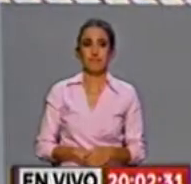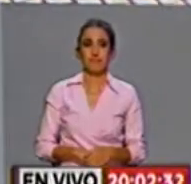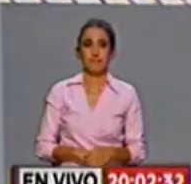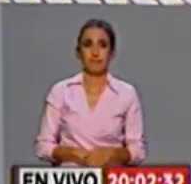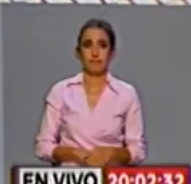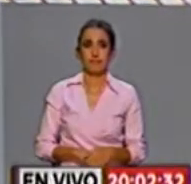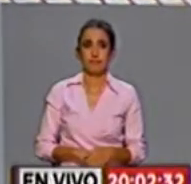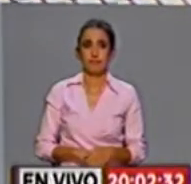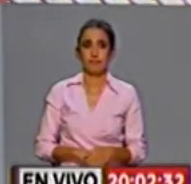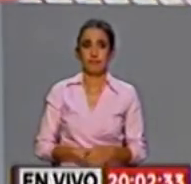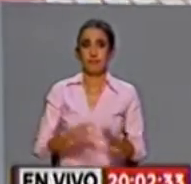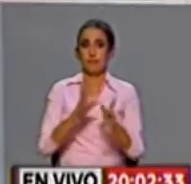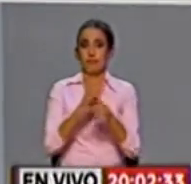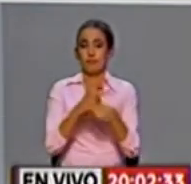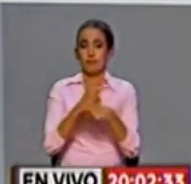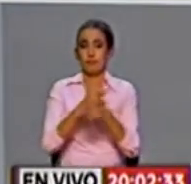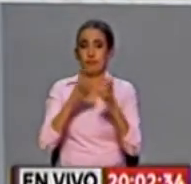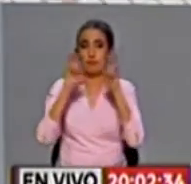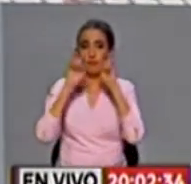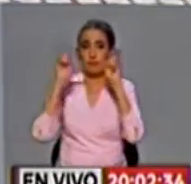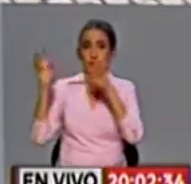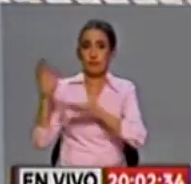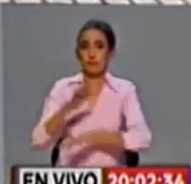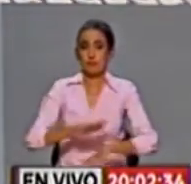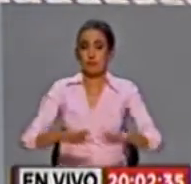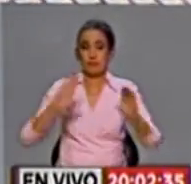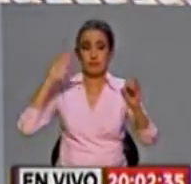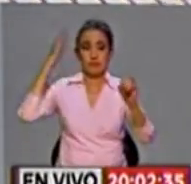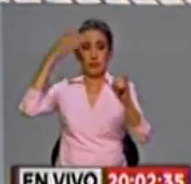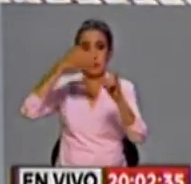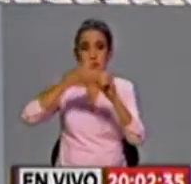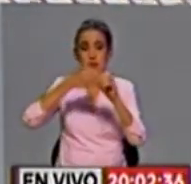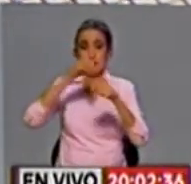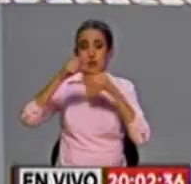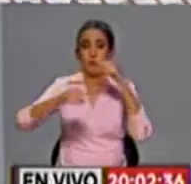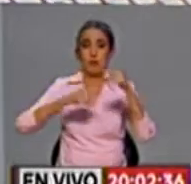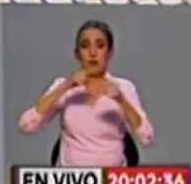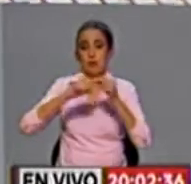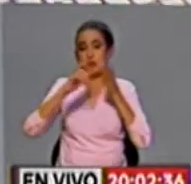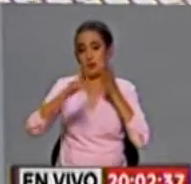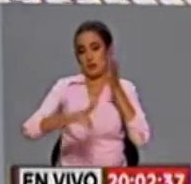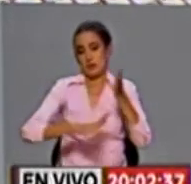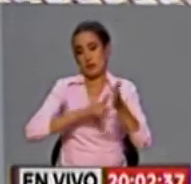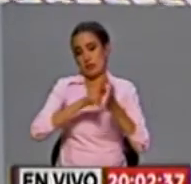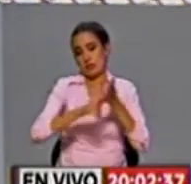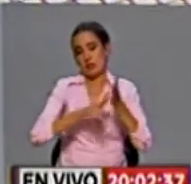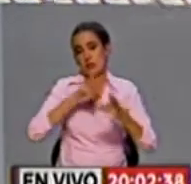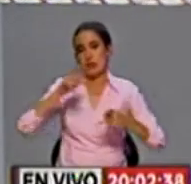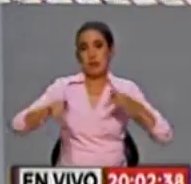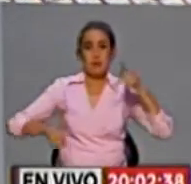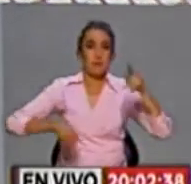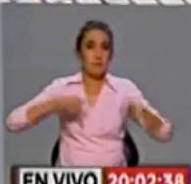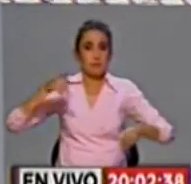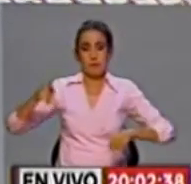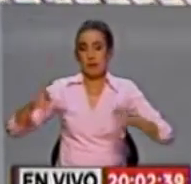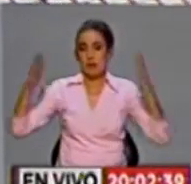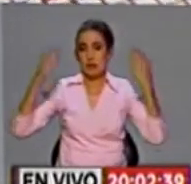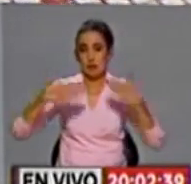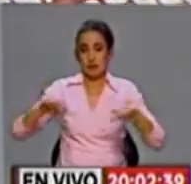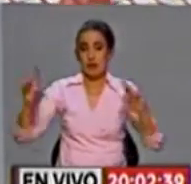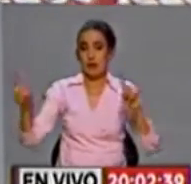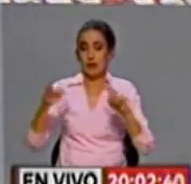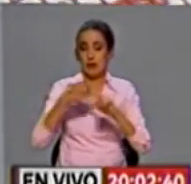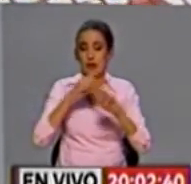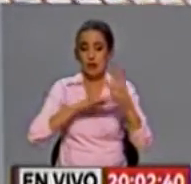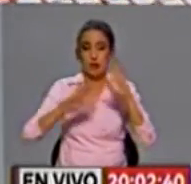El turismo y la producción serían los beneficiarios directos con la puesta en marcha del tren playero. El mismo apunta al incremento de la